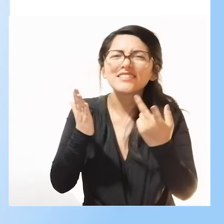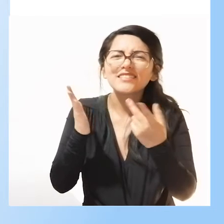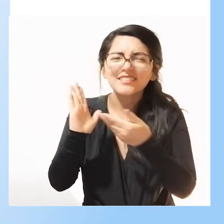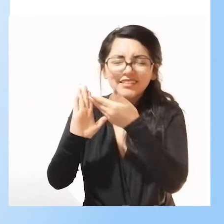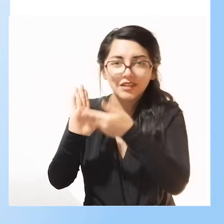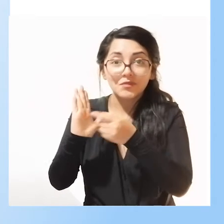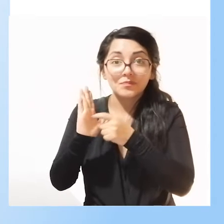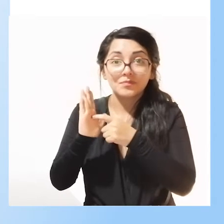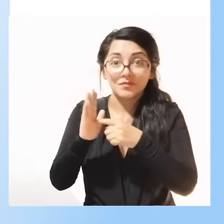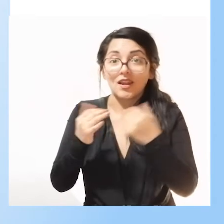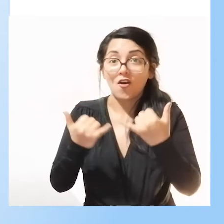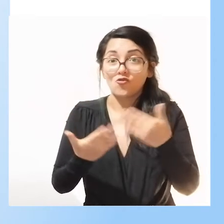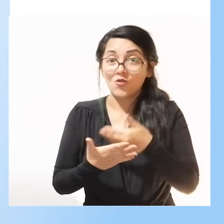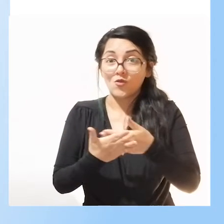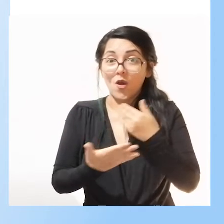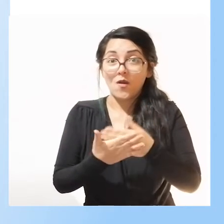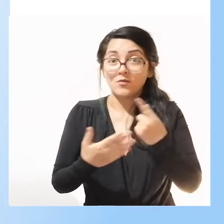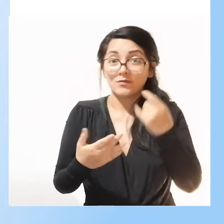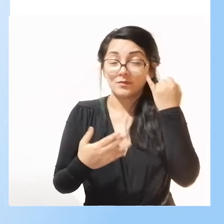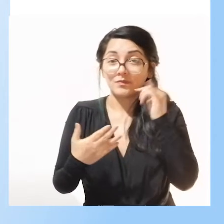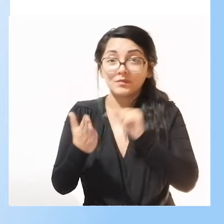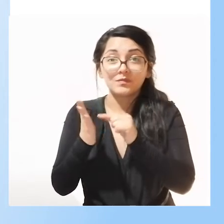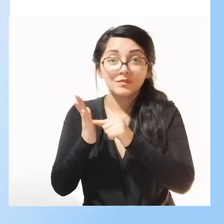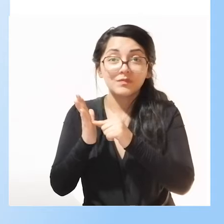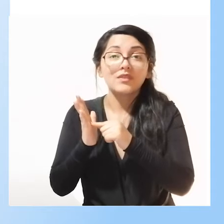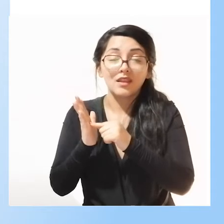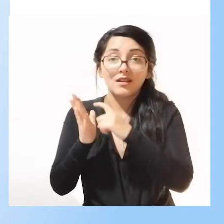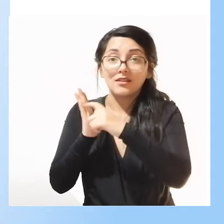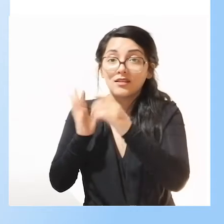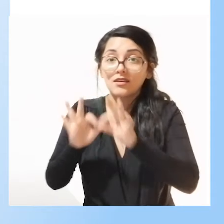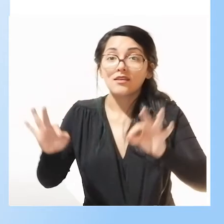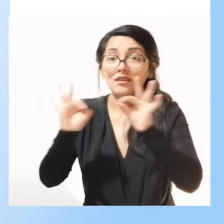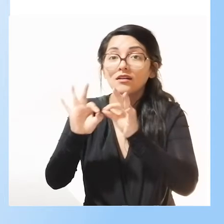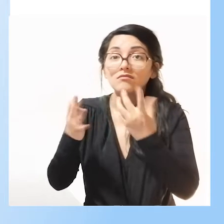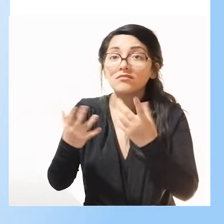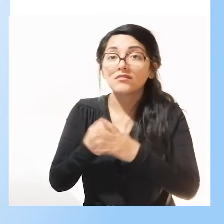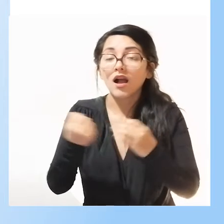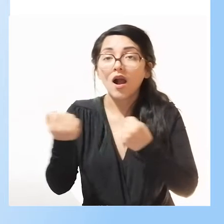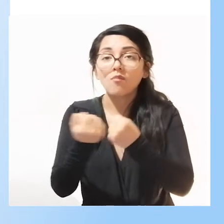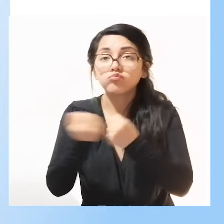que se creó explícitamente para poder llevar a cabo un proyecto